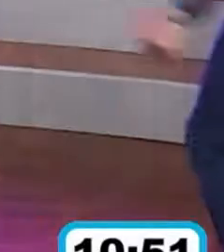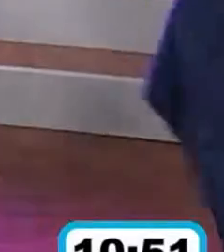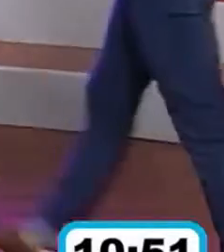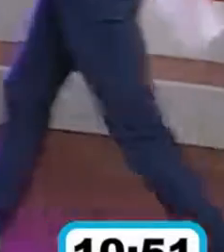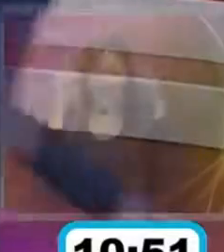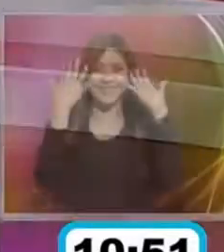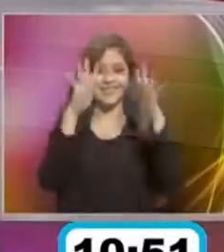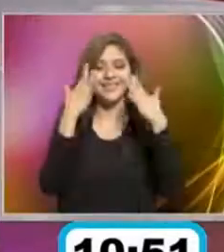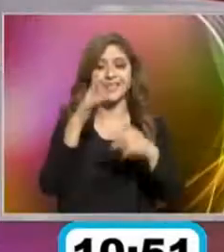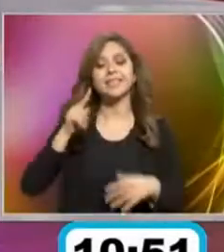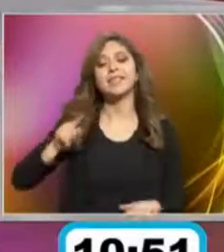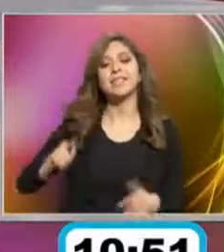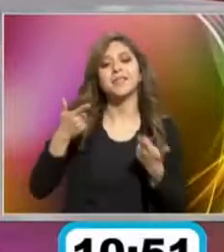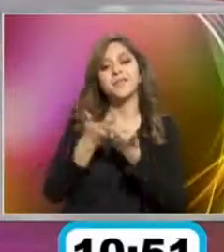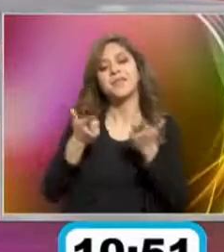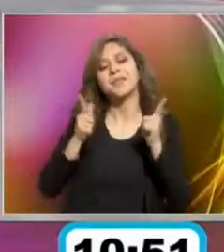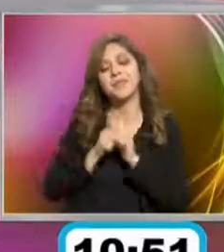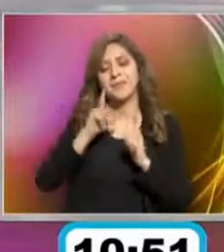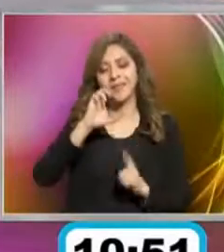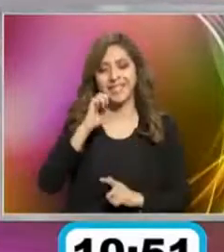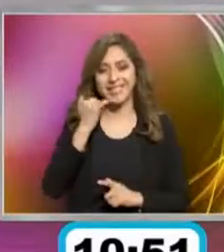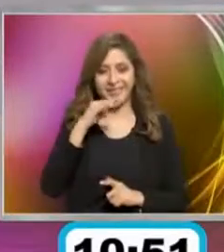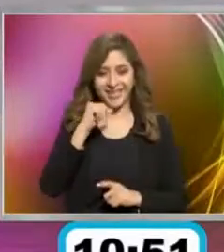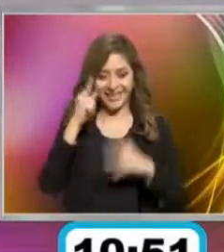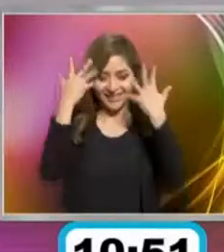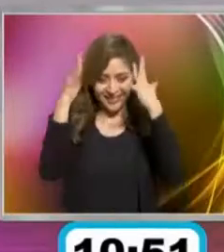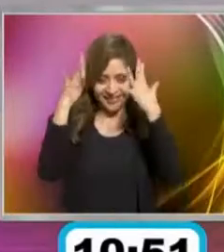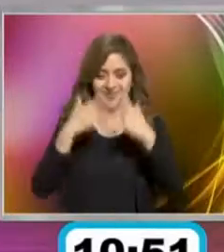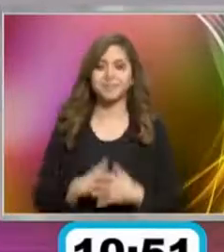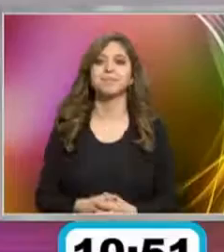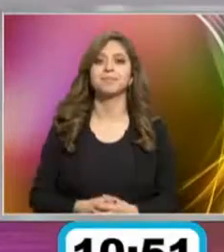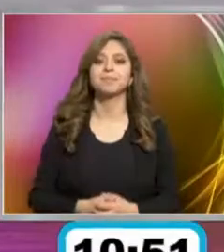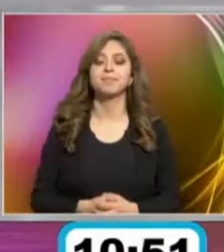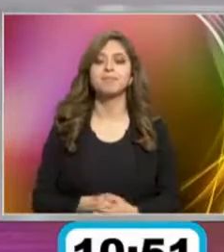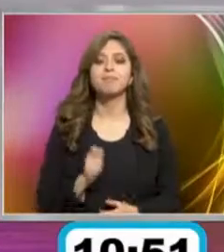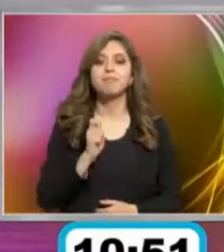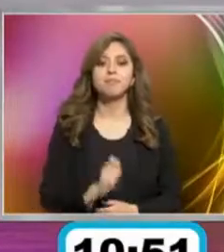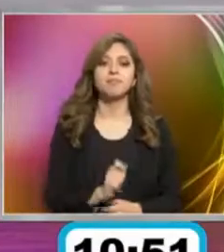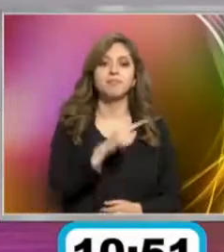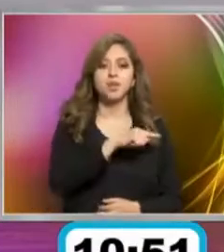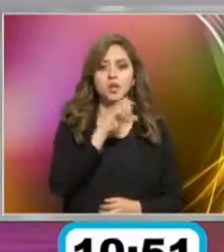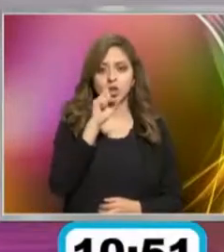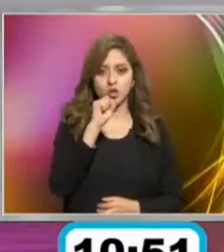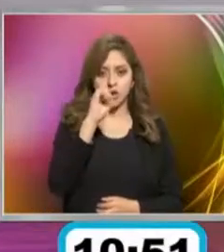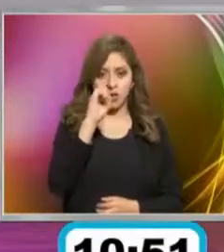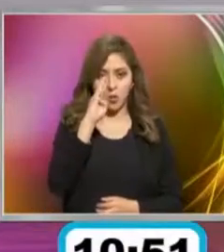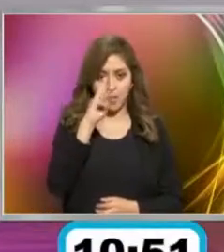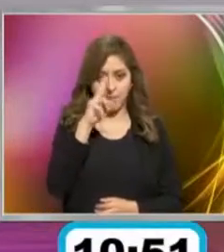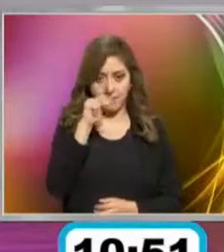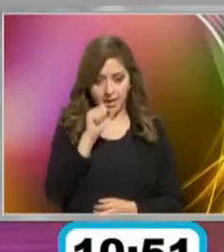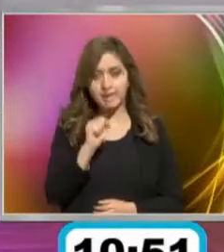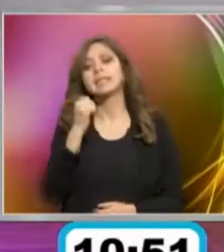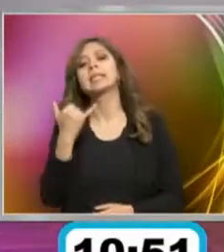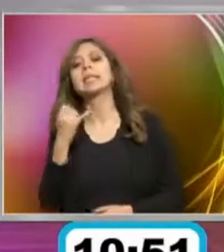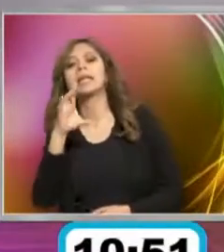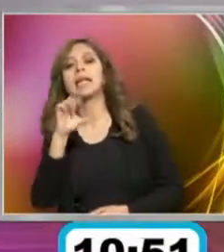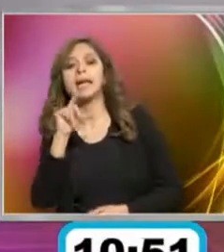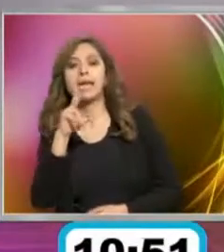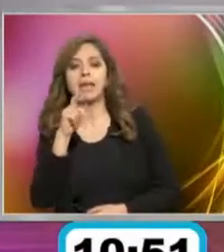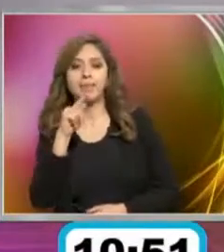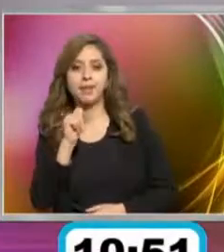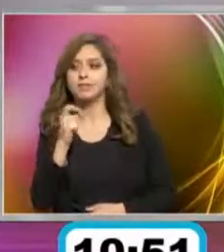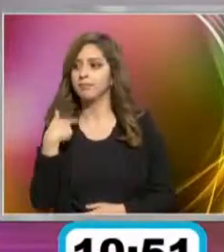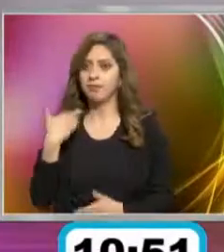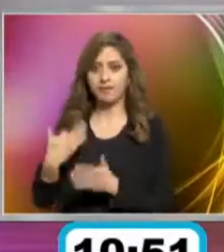Venga, el aplauso para Simatic. Gracias, Muy bien, gracias. muchachos. Muchas gracias. Sombras y carretas, ¿no? Caretas. Caretas. Muy bien. Oye, hay que presentar